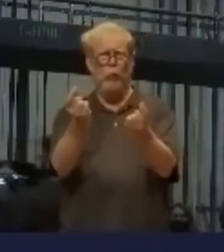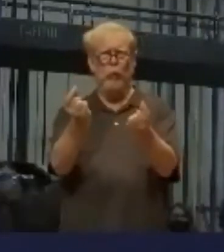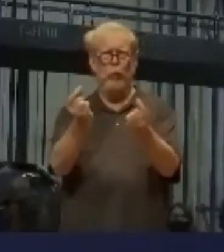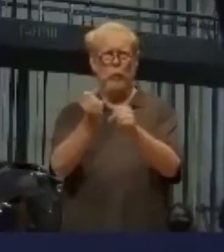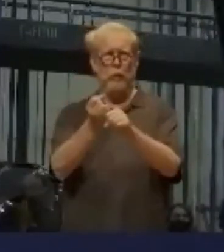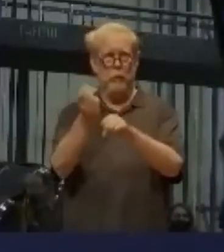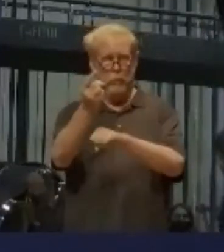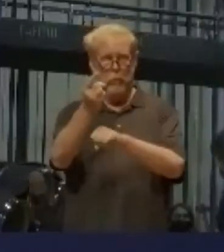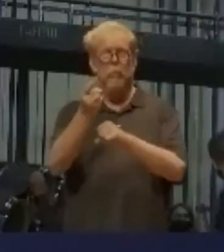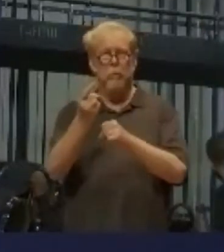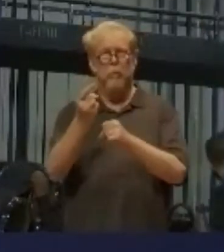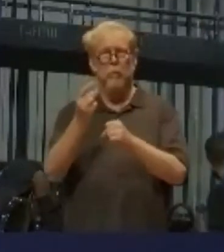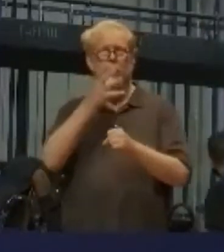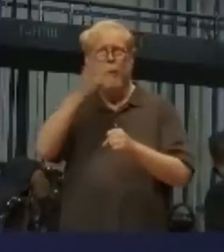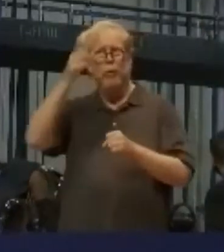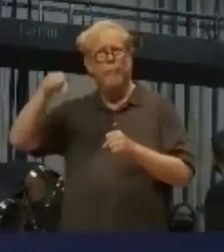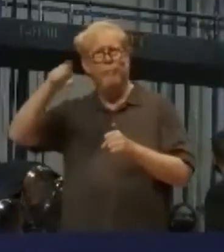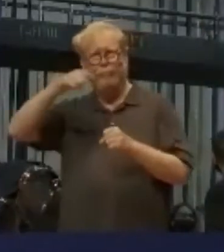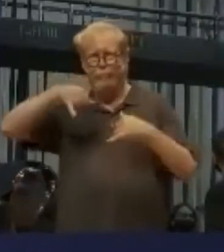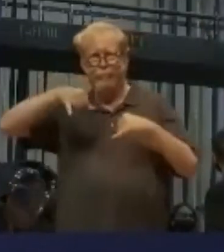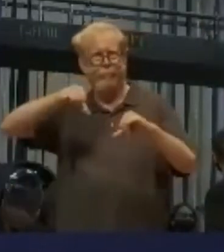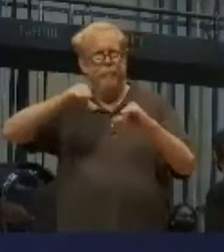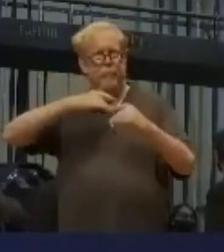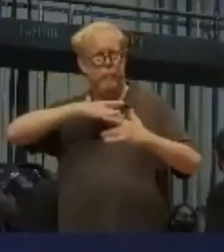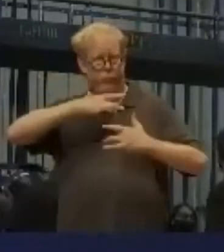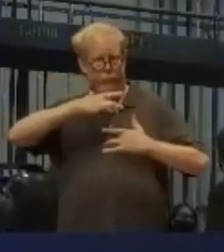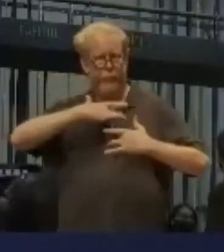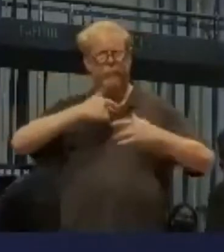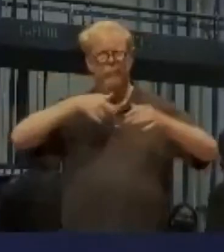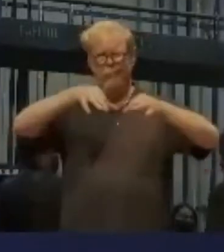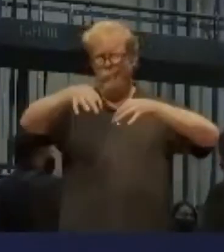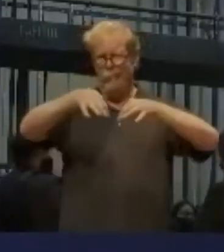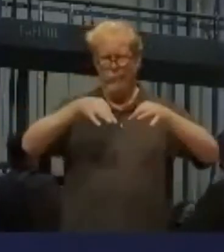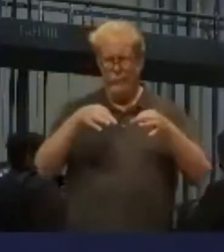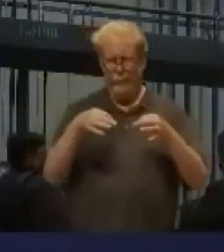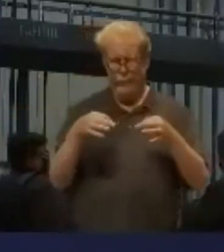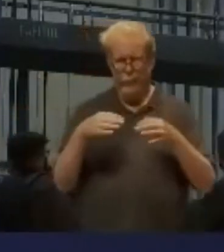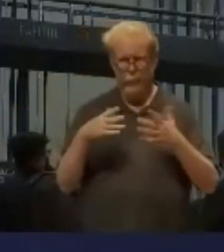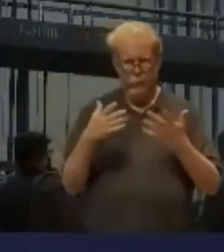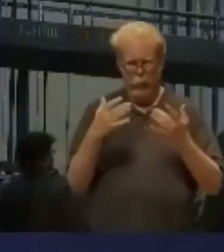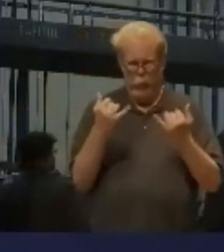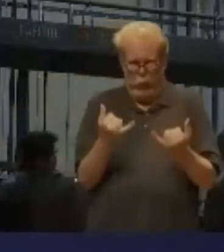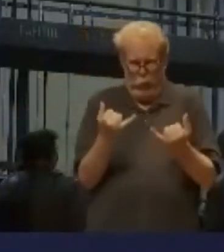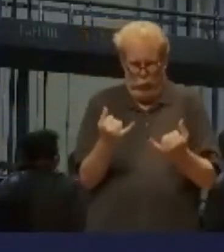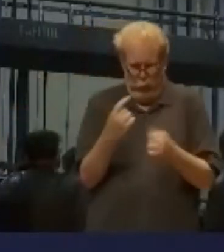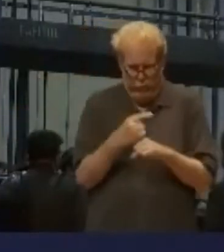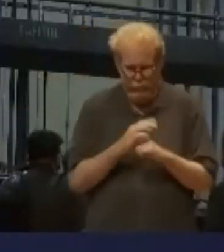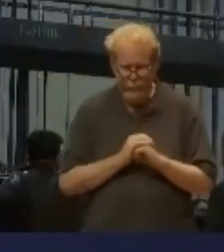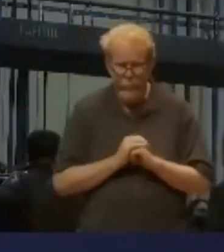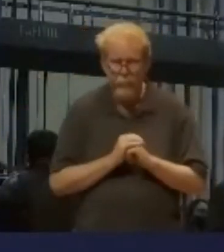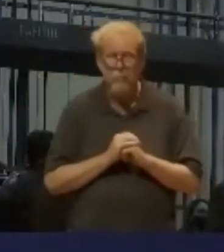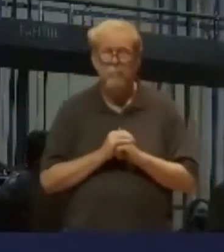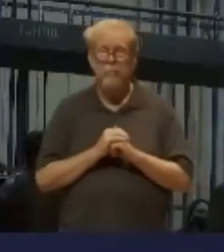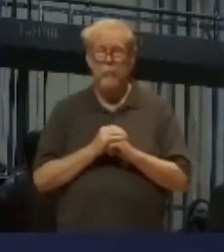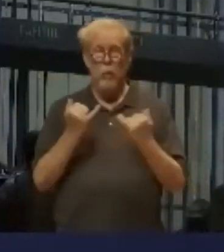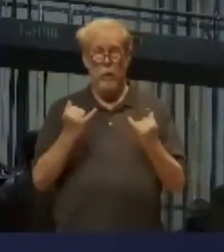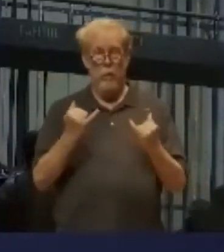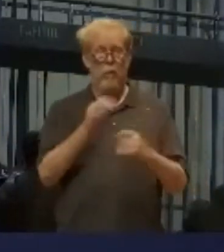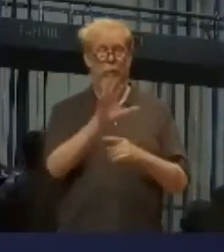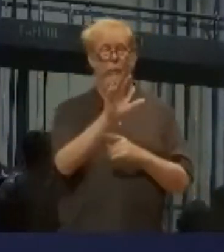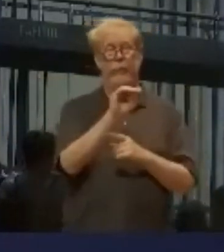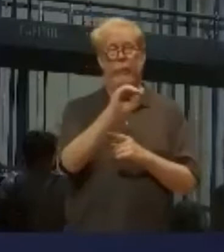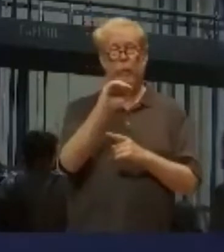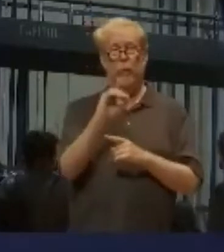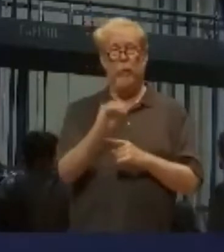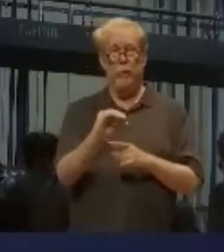opciones tendremos. Muchos padres de familia están todavía preocupados por esto, ¿no? Y déjenme decirles a dónde nos encontramos. Tenemos alrededor del 50%